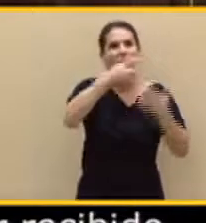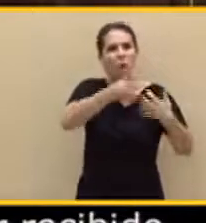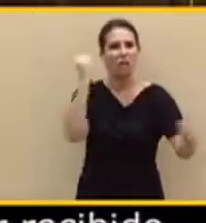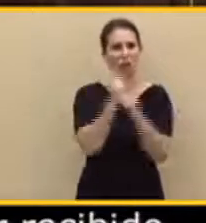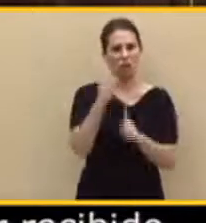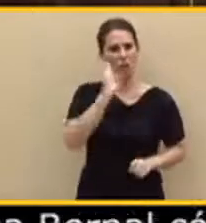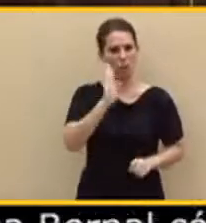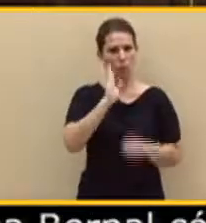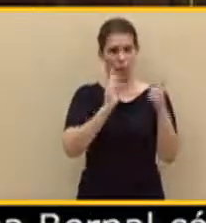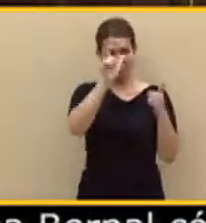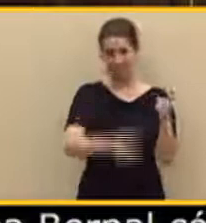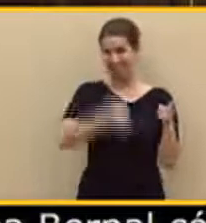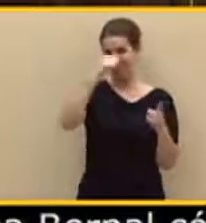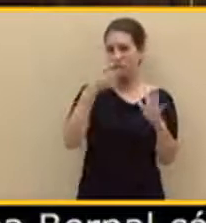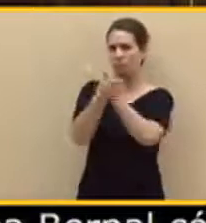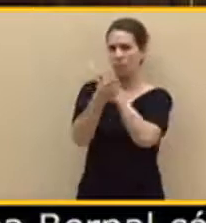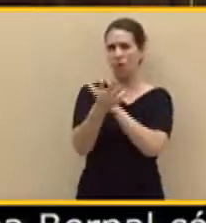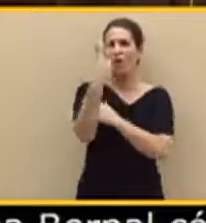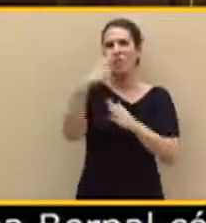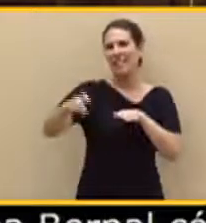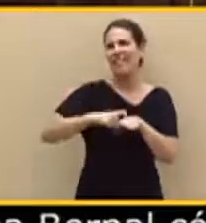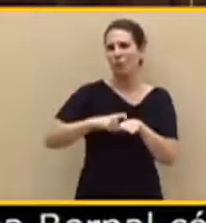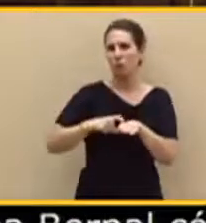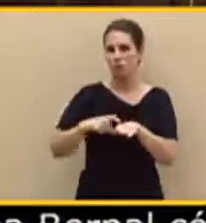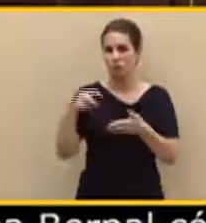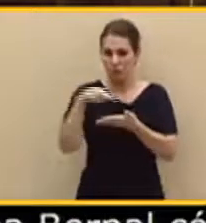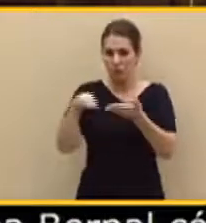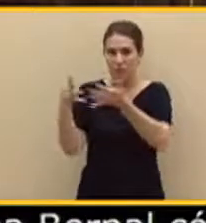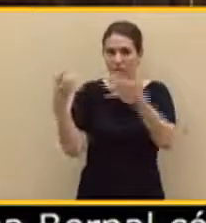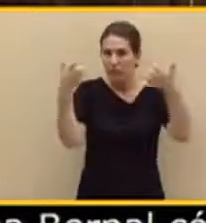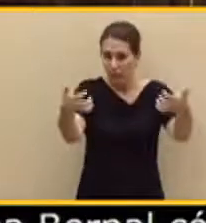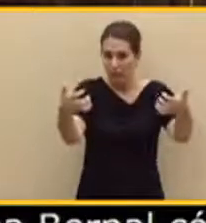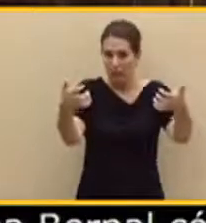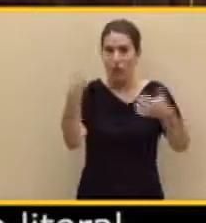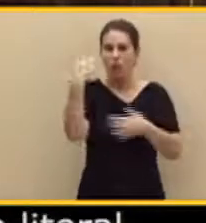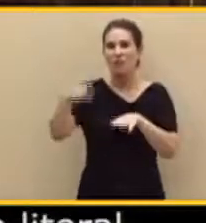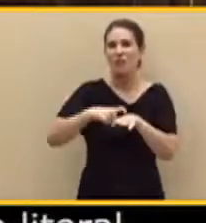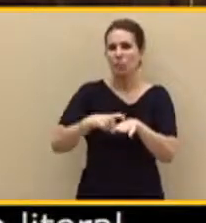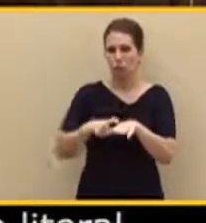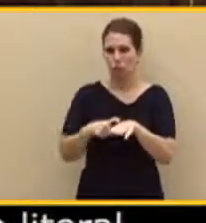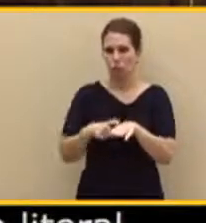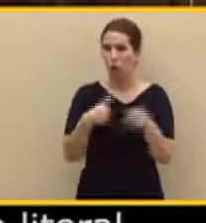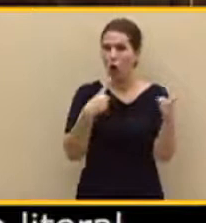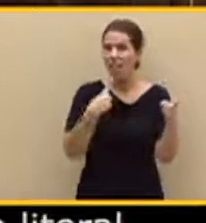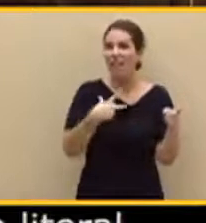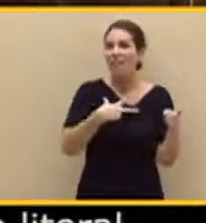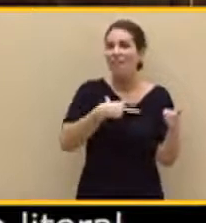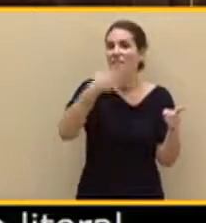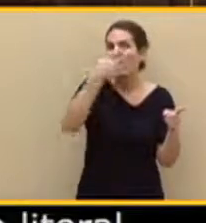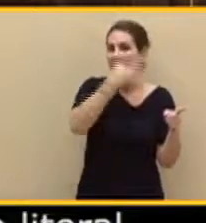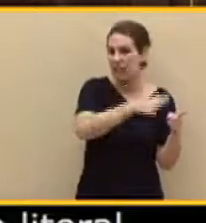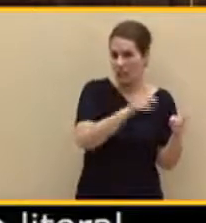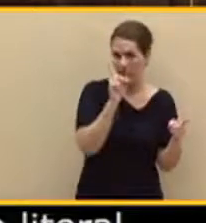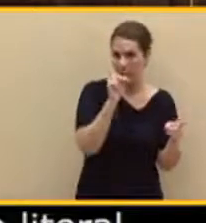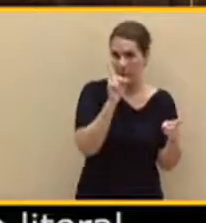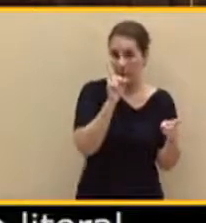de intimidación. Le estoy leyendo literal, señorías. Hay dos tipos de intimidación y lo dice un fiscal que se ha dedicado a luchar